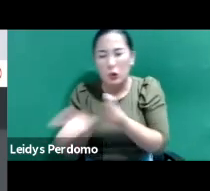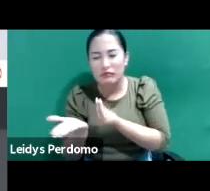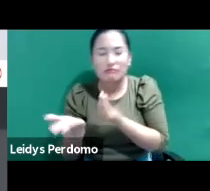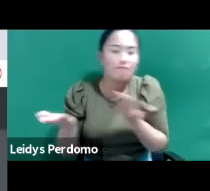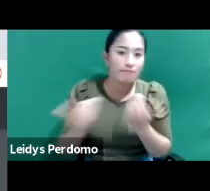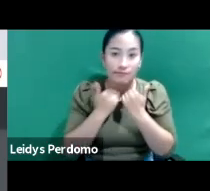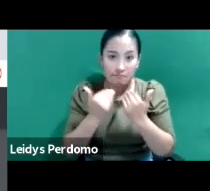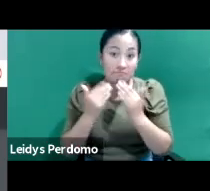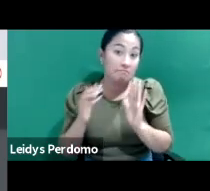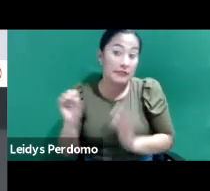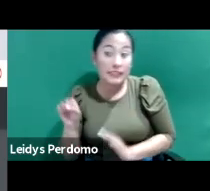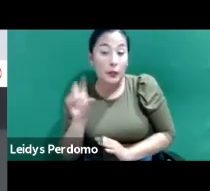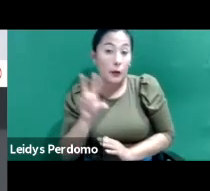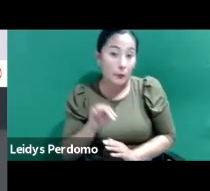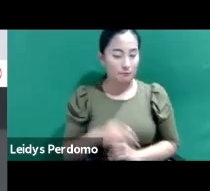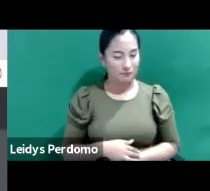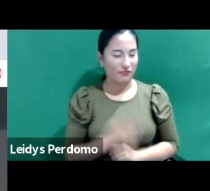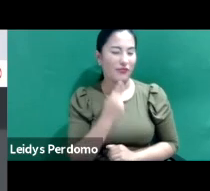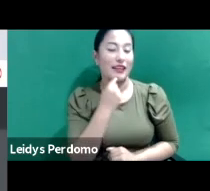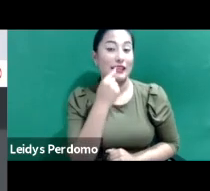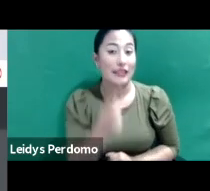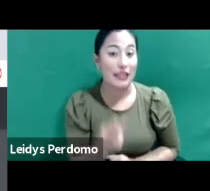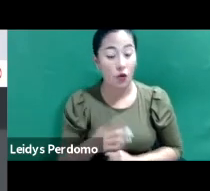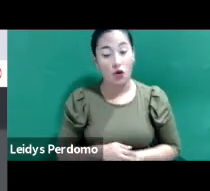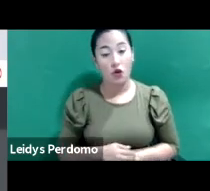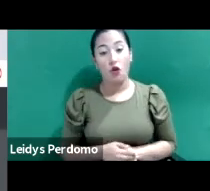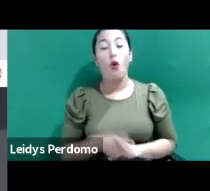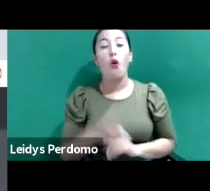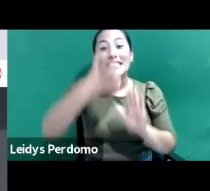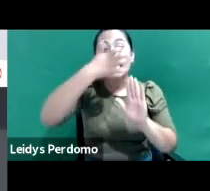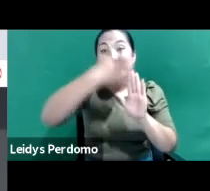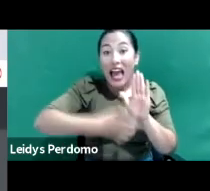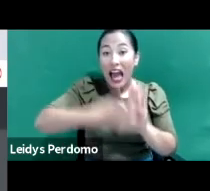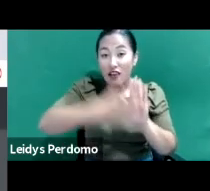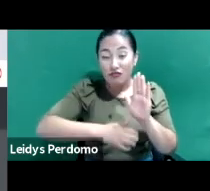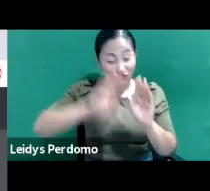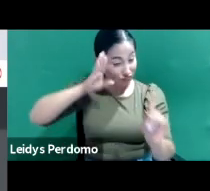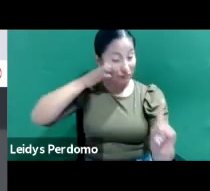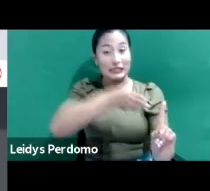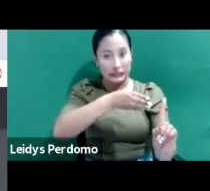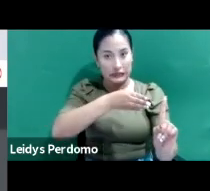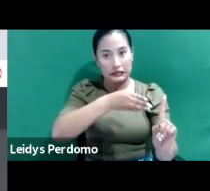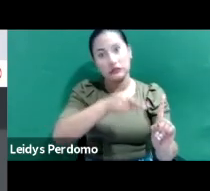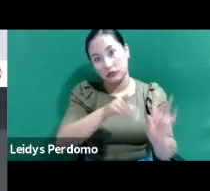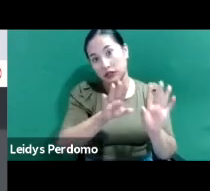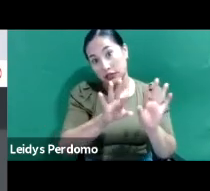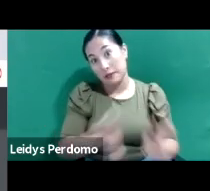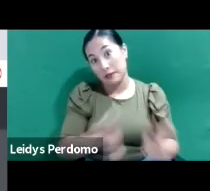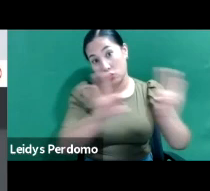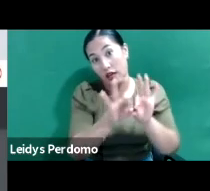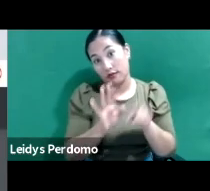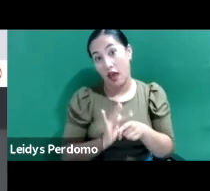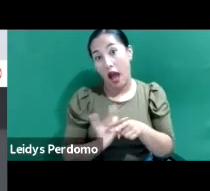¿Por qué lo menciono? Nosotros, más allá de centrarnos en un diagnóstico, porque es importante hacerlo en un momento determinado, por